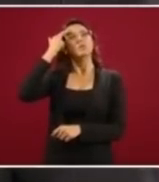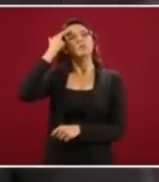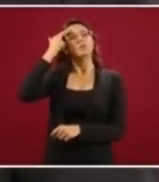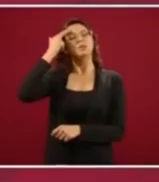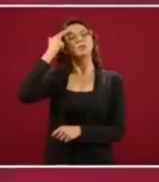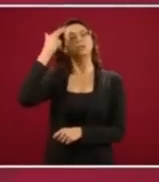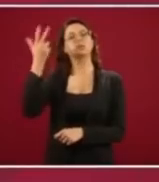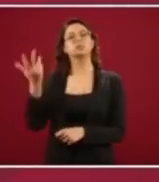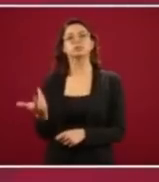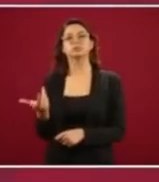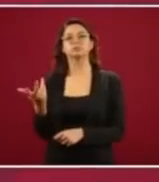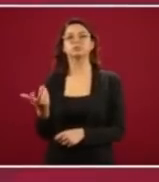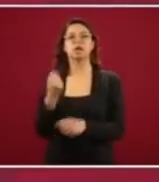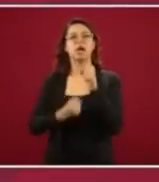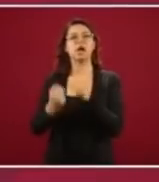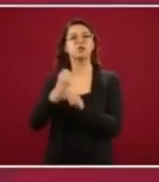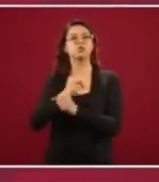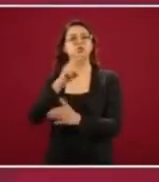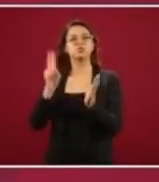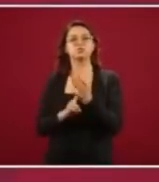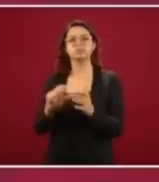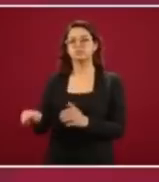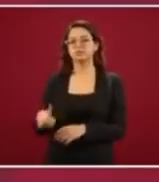cuando hicieron el fraude del 2006,